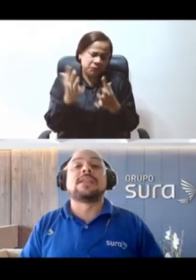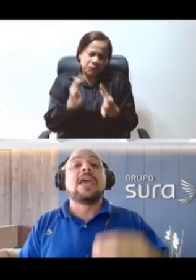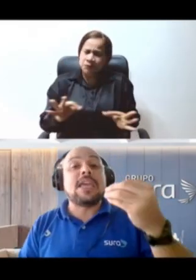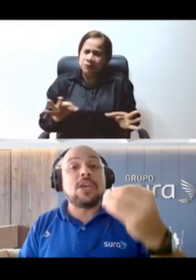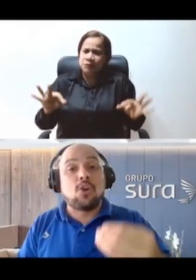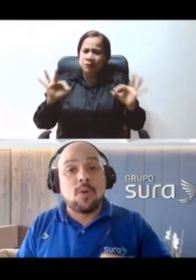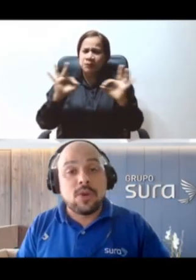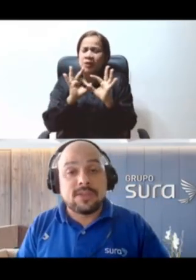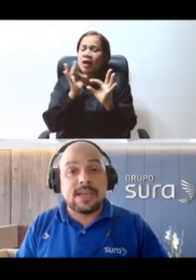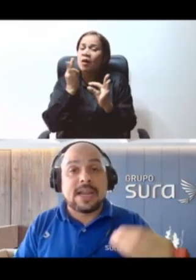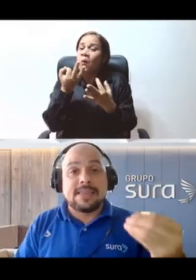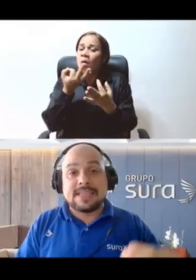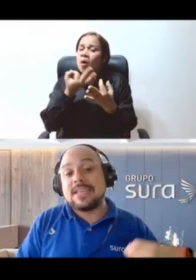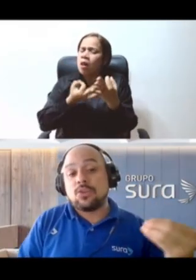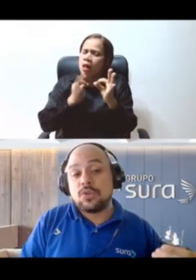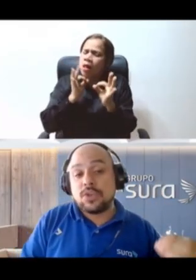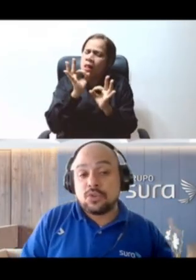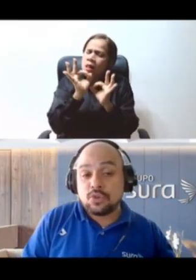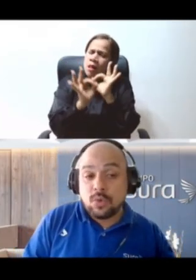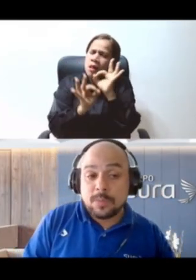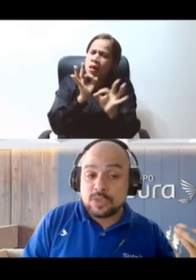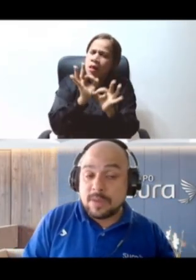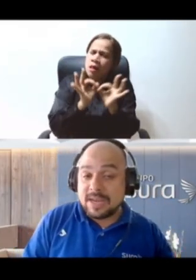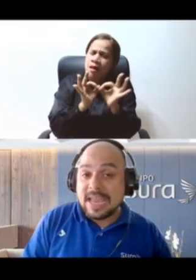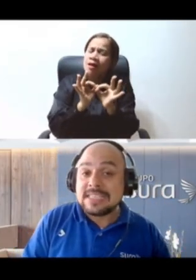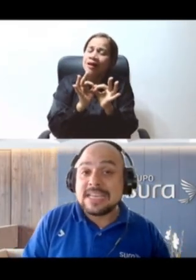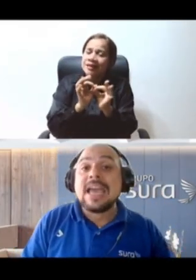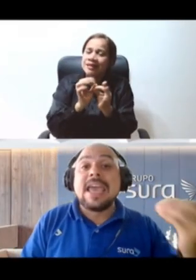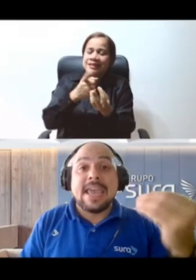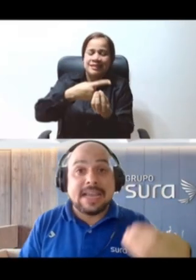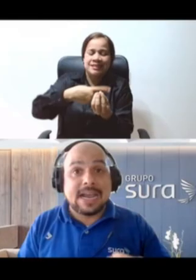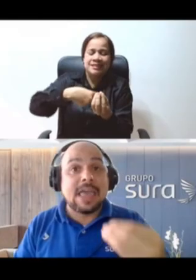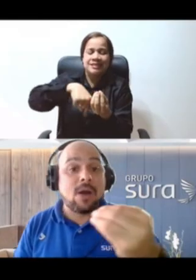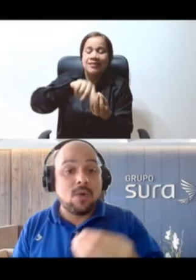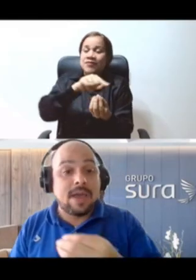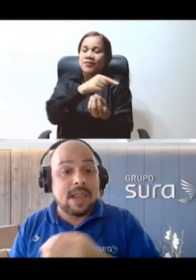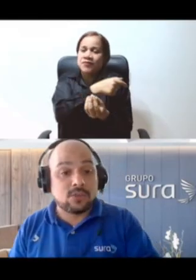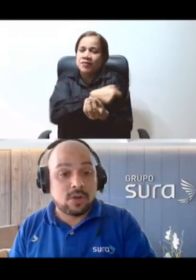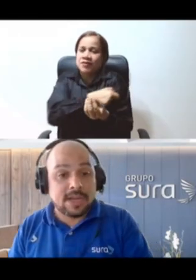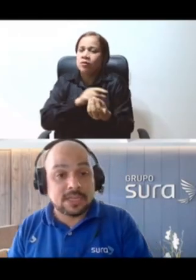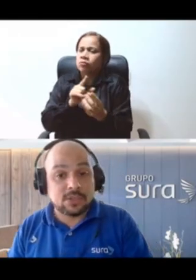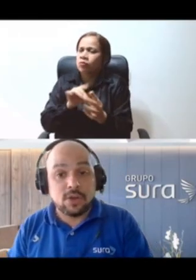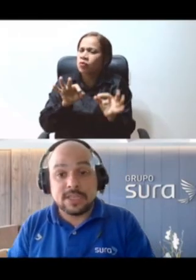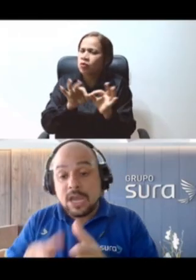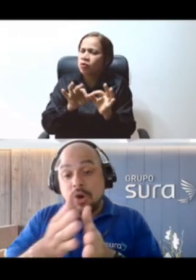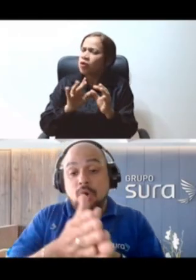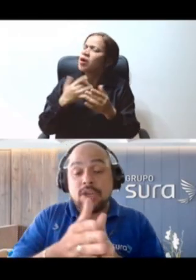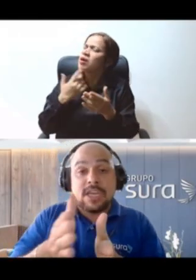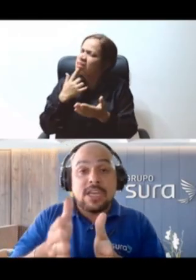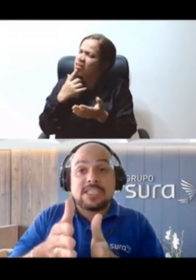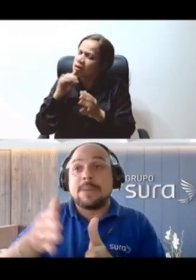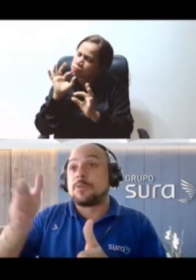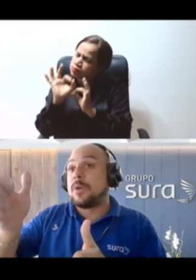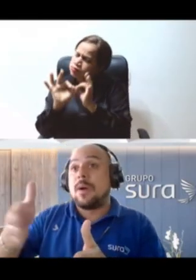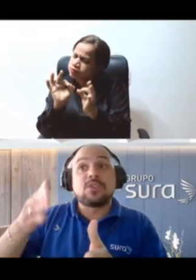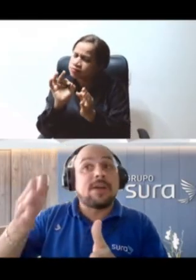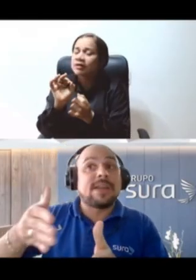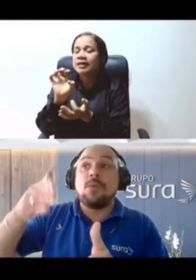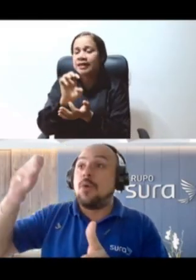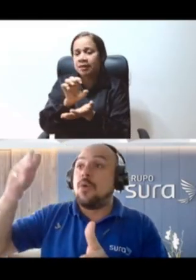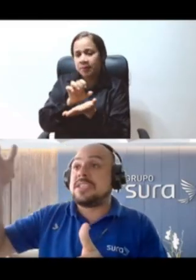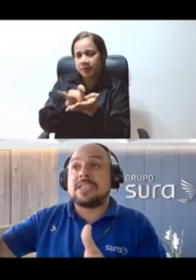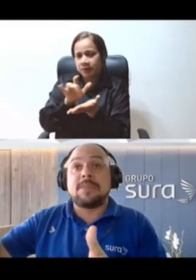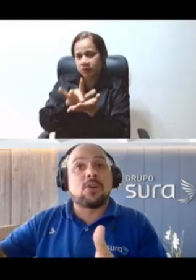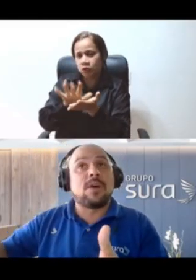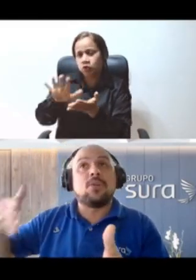como brigadistas y como integrantes de todos estos cuerpos de emergencia en cada una de las organizaciones. Hoy iniciamos, pero